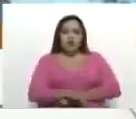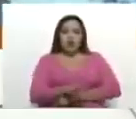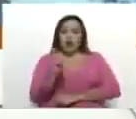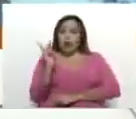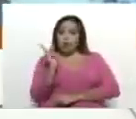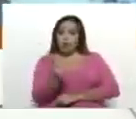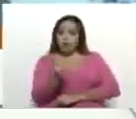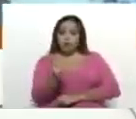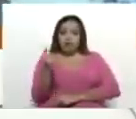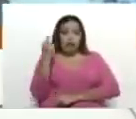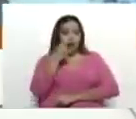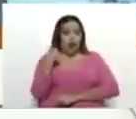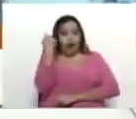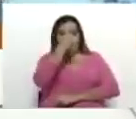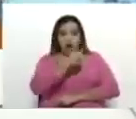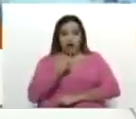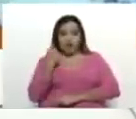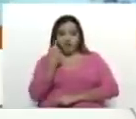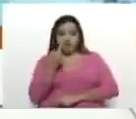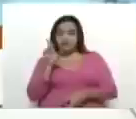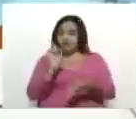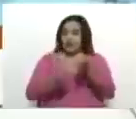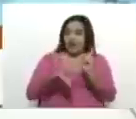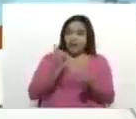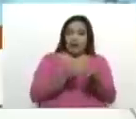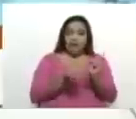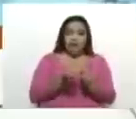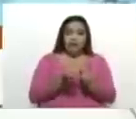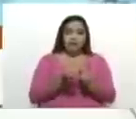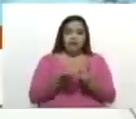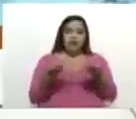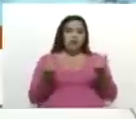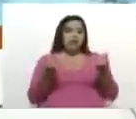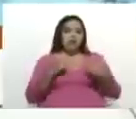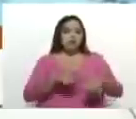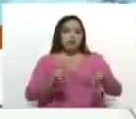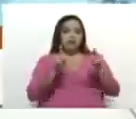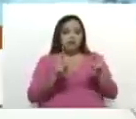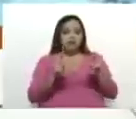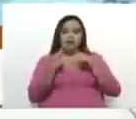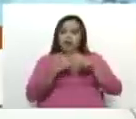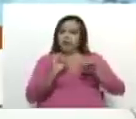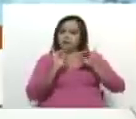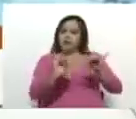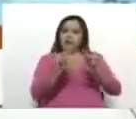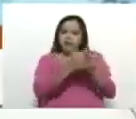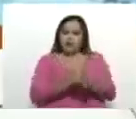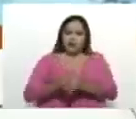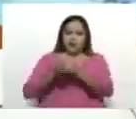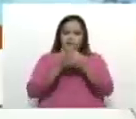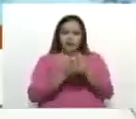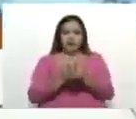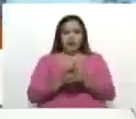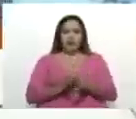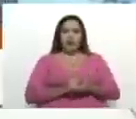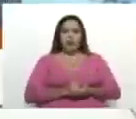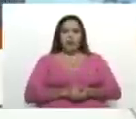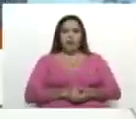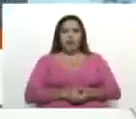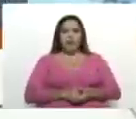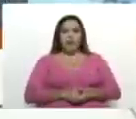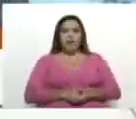caras alternativas en muchas ocasiones pero son el mismo imperialismo un